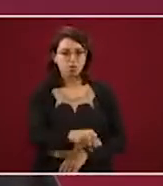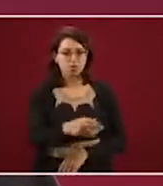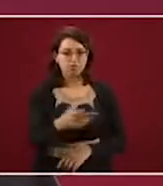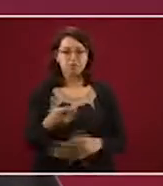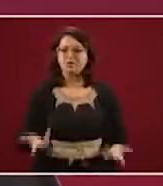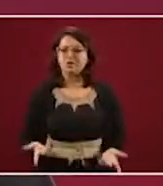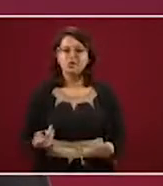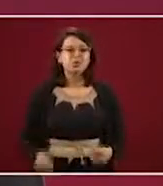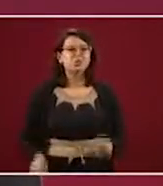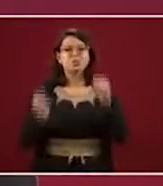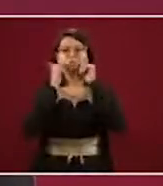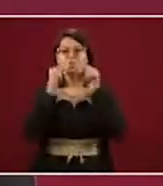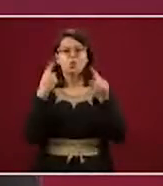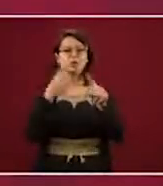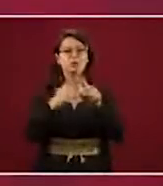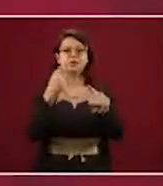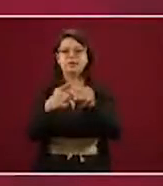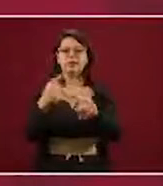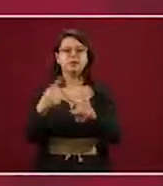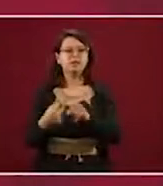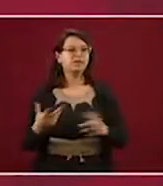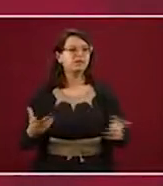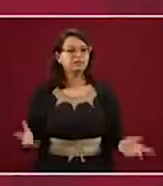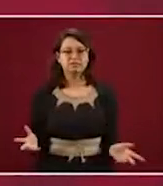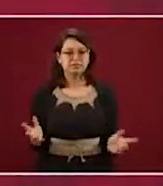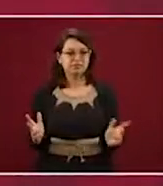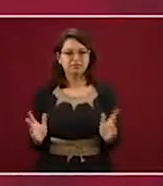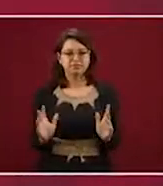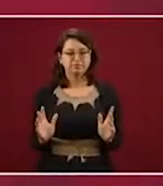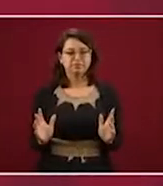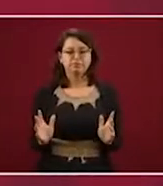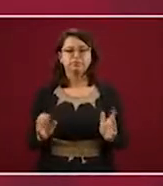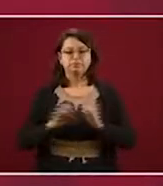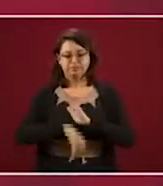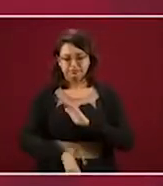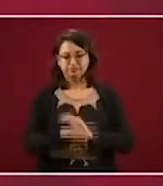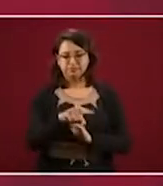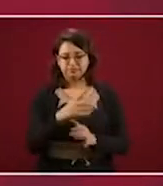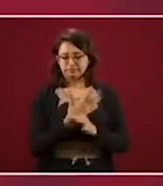trátese de quien se trate. Por ejemplo, él hablaba de